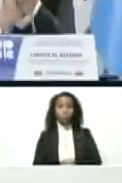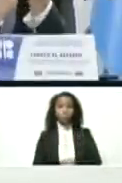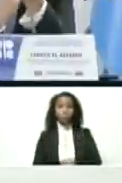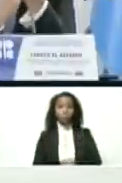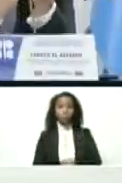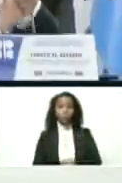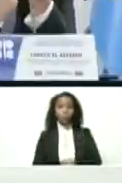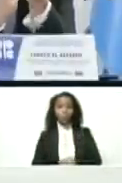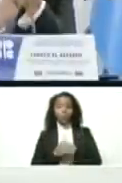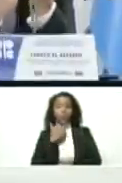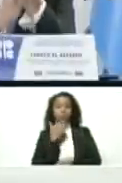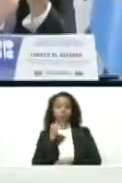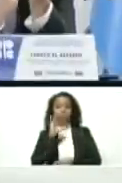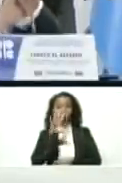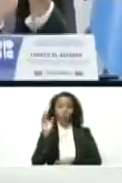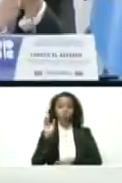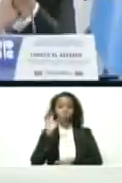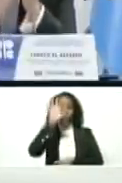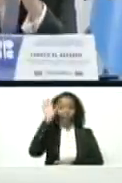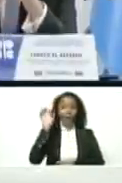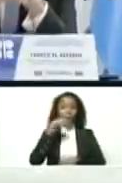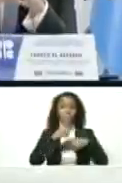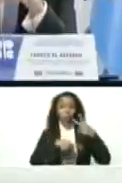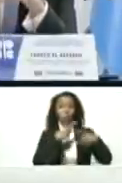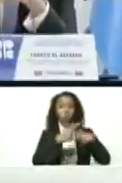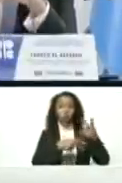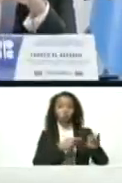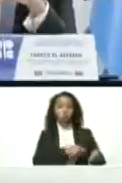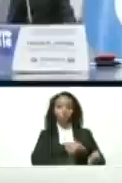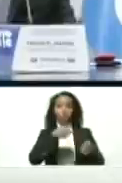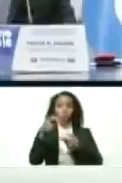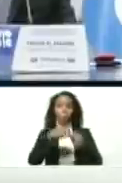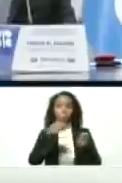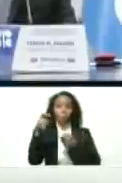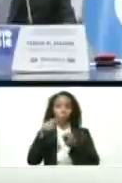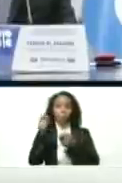50 países productores y exportadores.